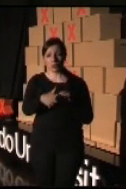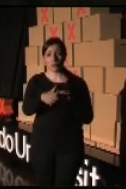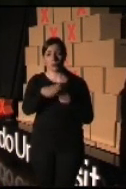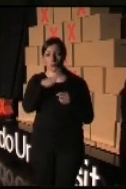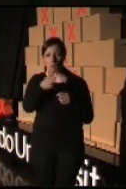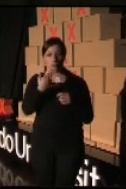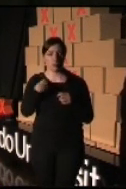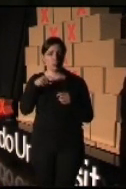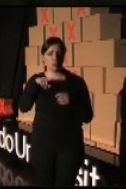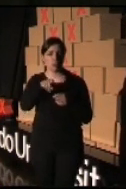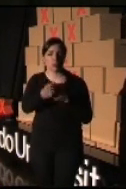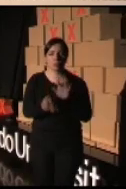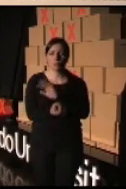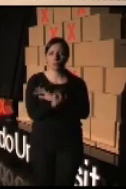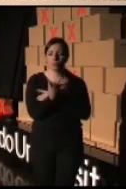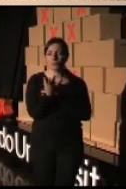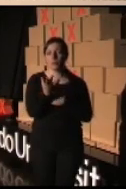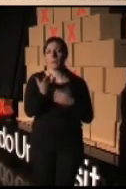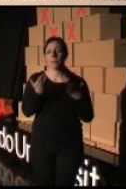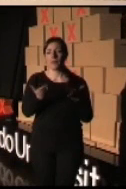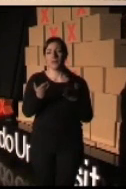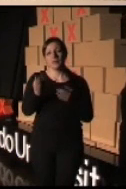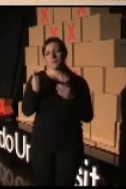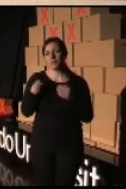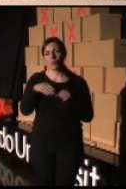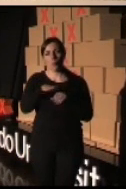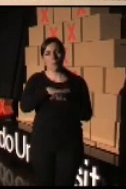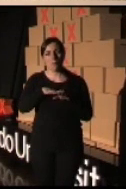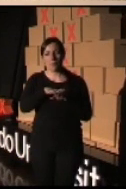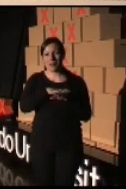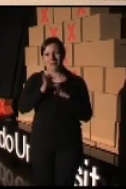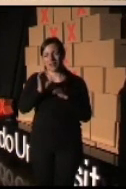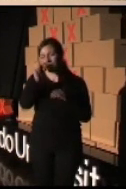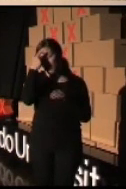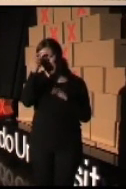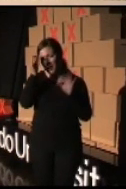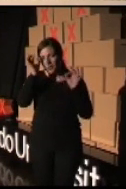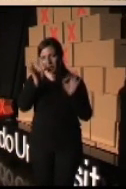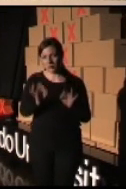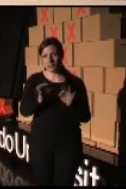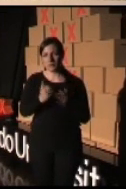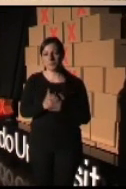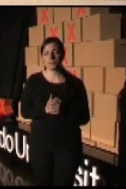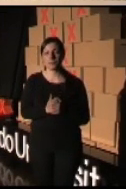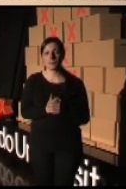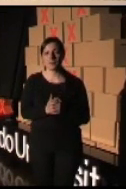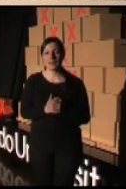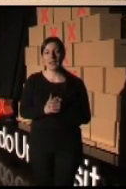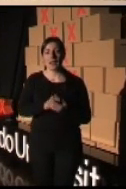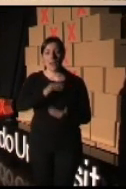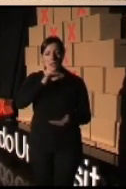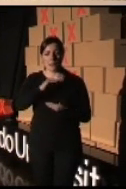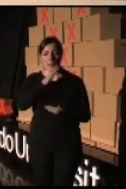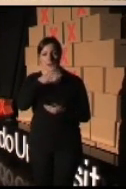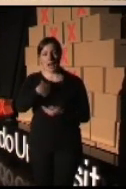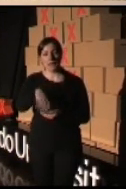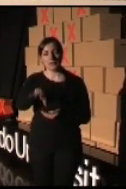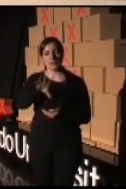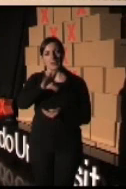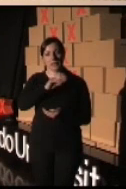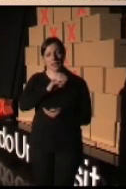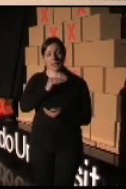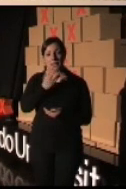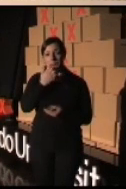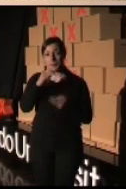los tumores, aparece el cáncer, esta es la base de muchísimas enfermedades, la capacidad de entender, de secuenciar el